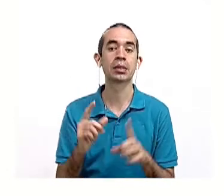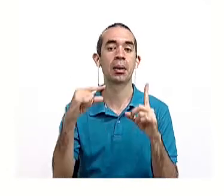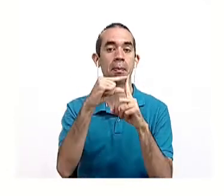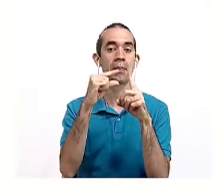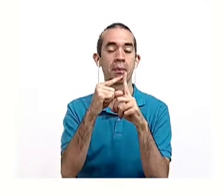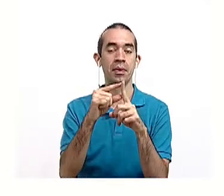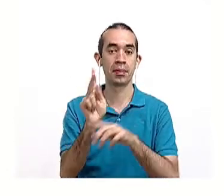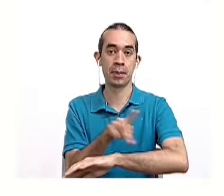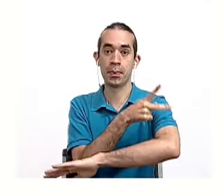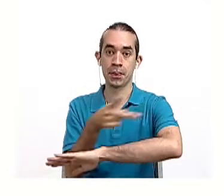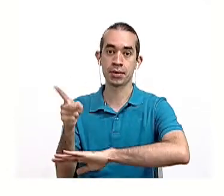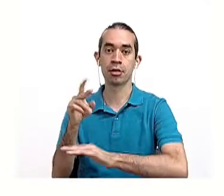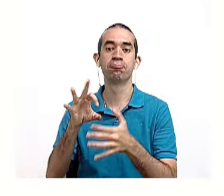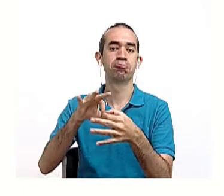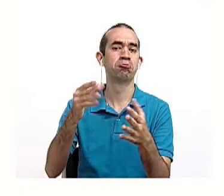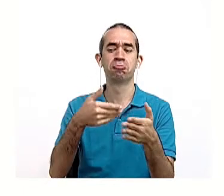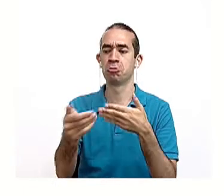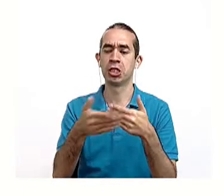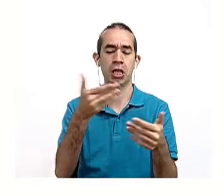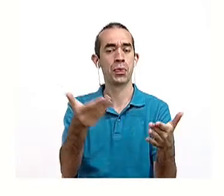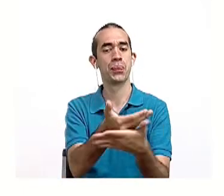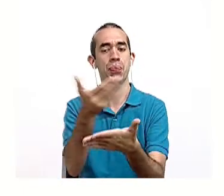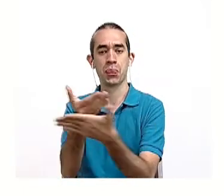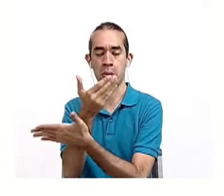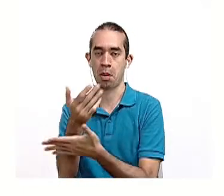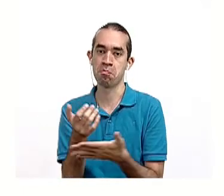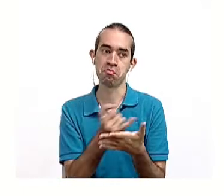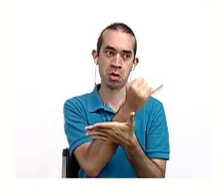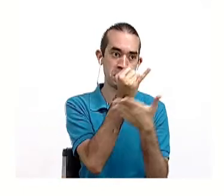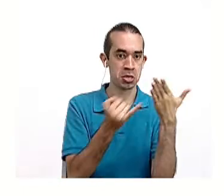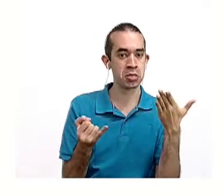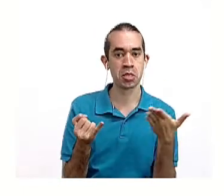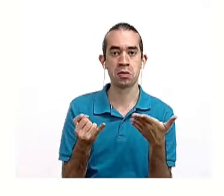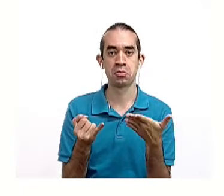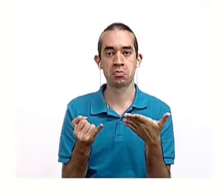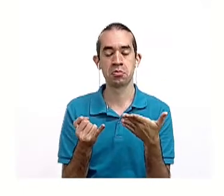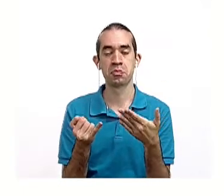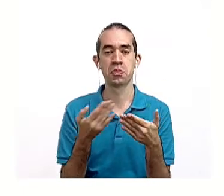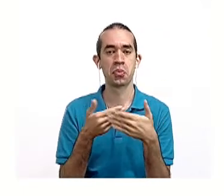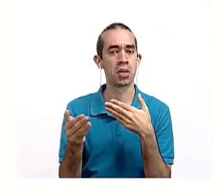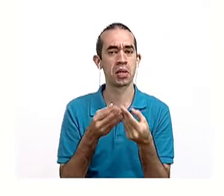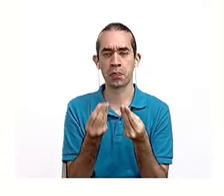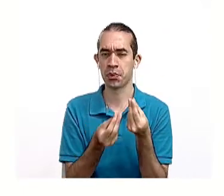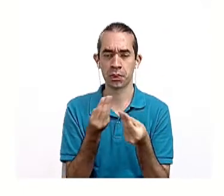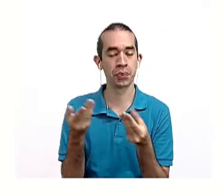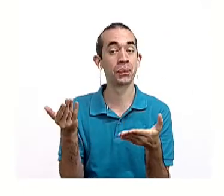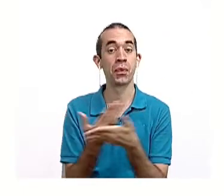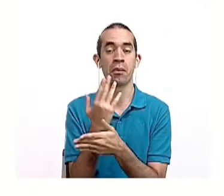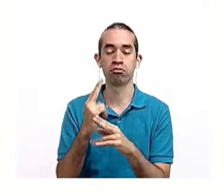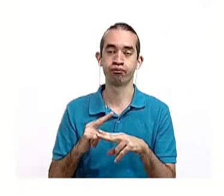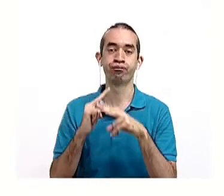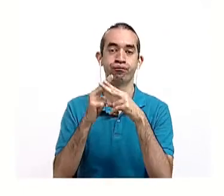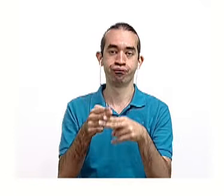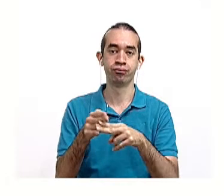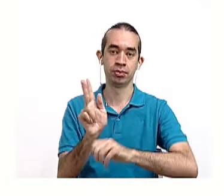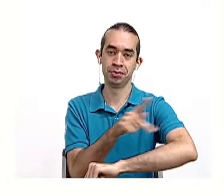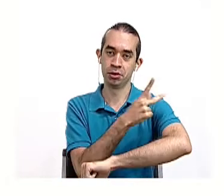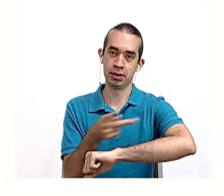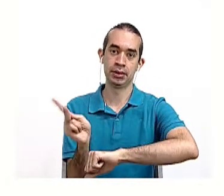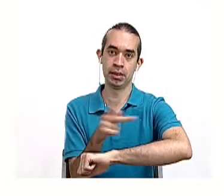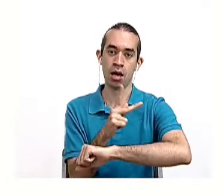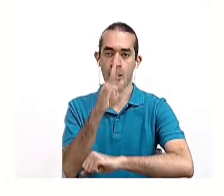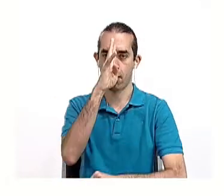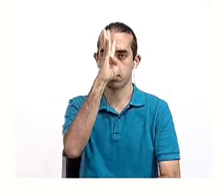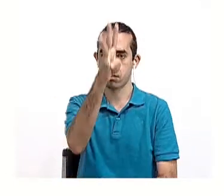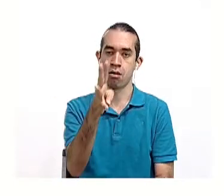innovador, en todas las áreas artísticas. Cualquier producto nuevo era poesía, era una